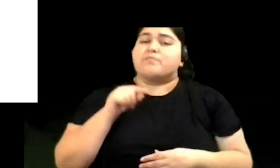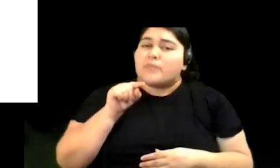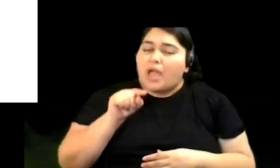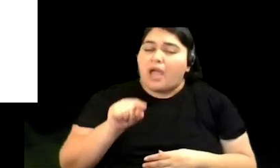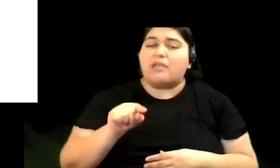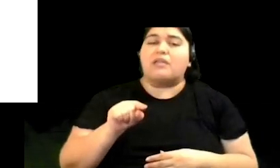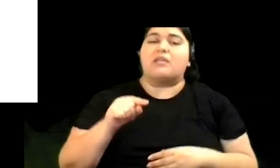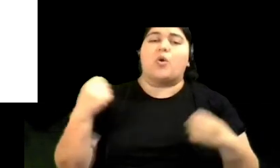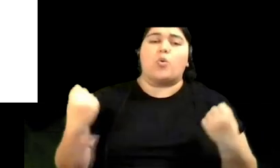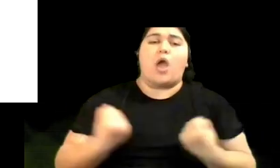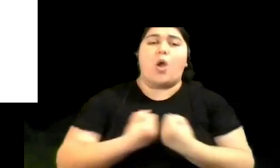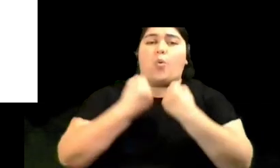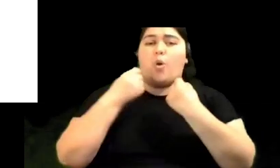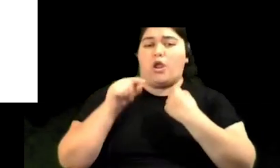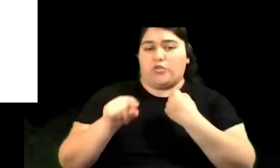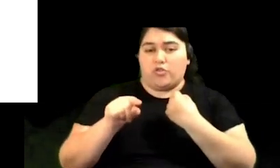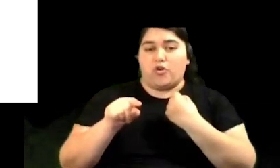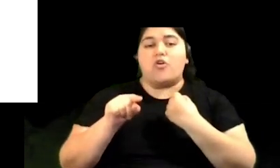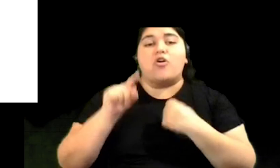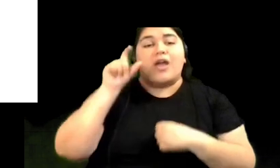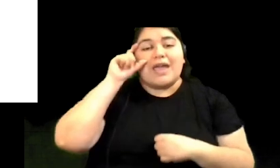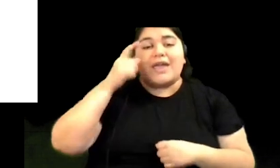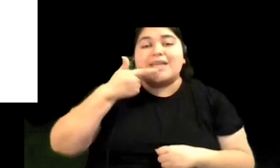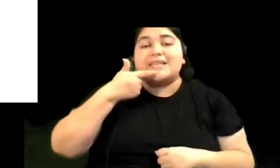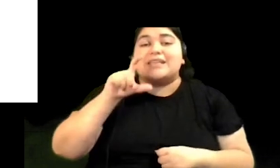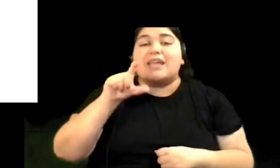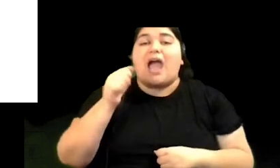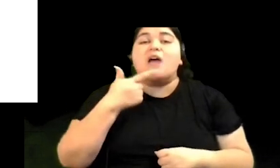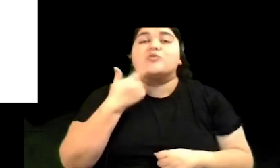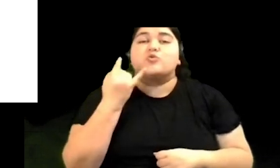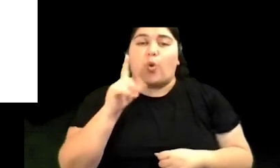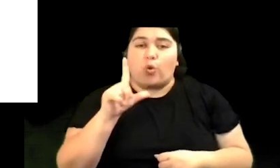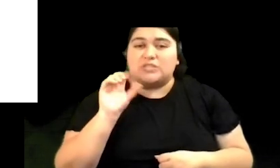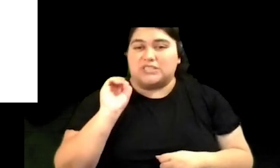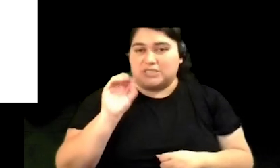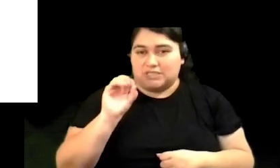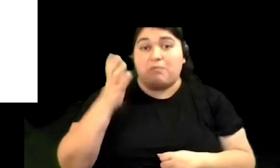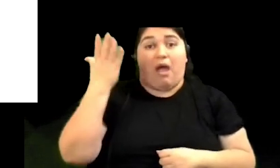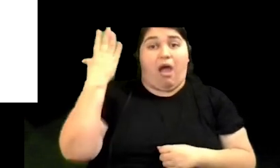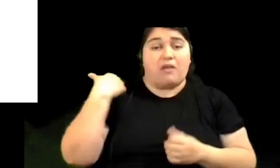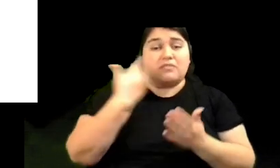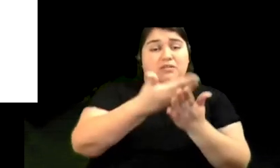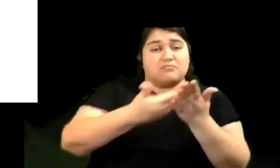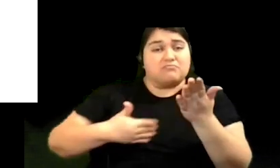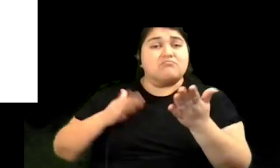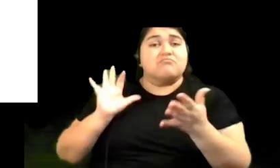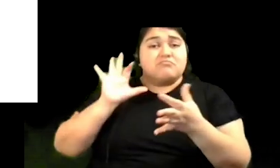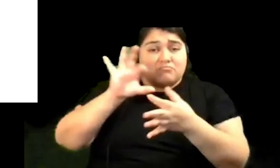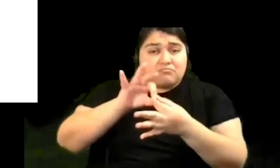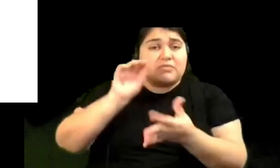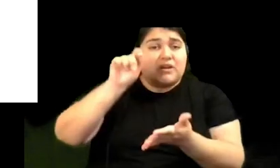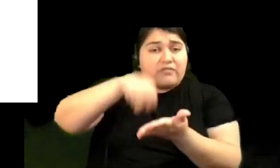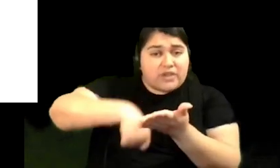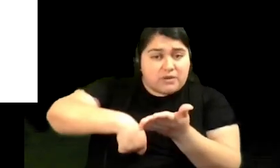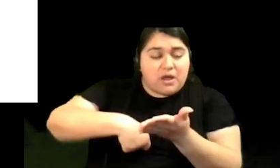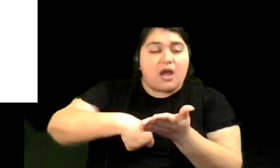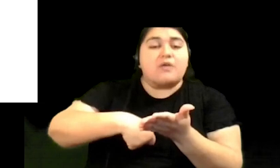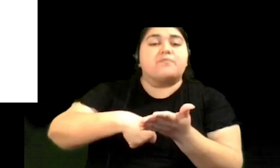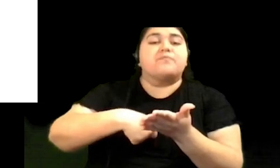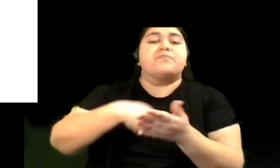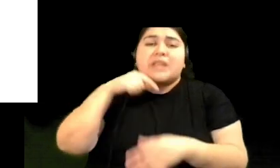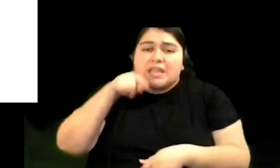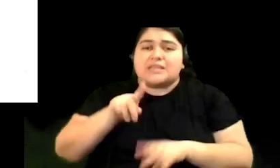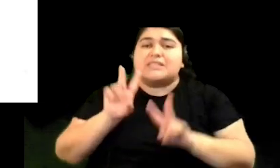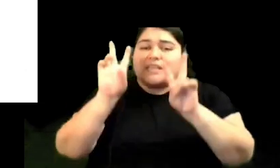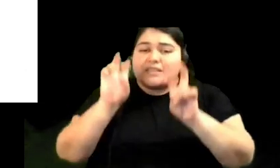Hay un acuerdo de Escazú, no sé si escucharon hablar, que Argentina ha firmado, ha adherido también, que le da mucha importancia a